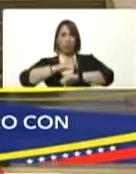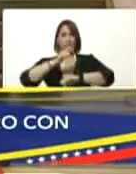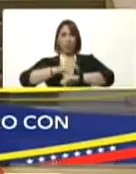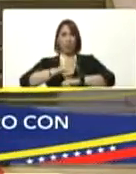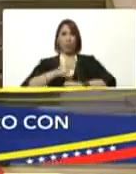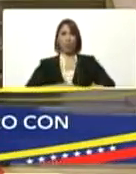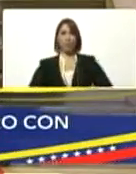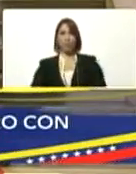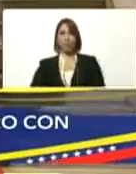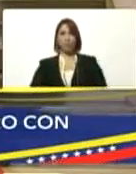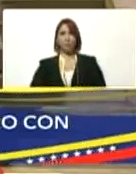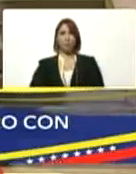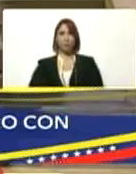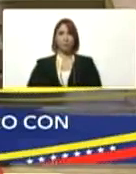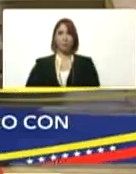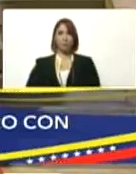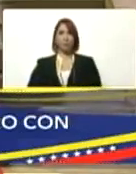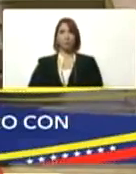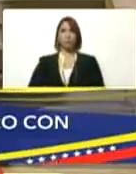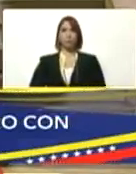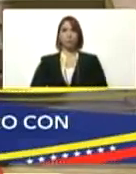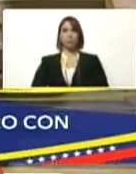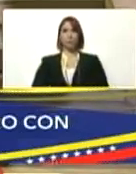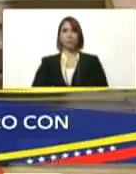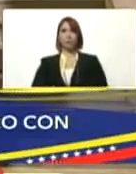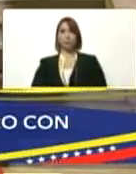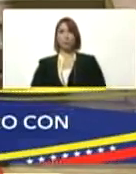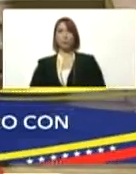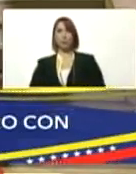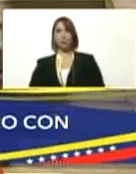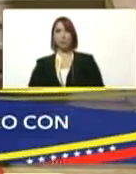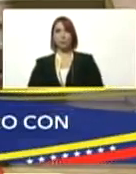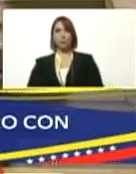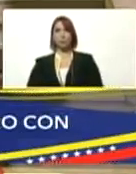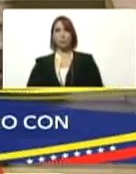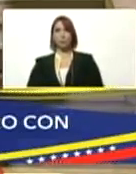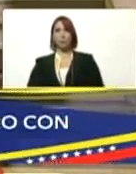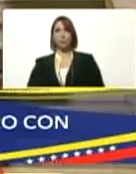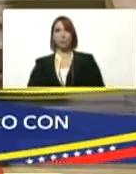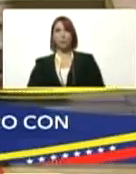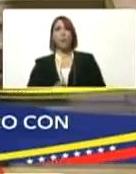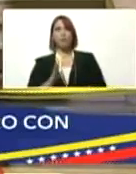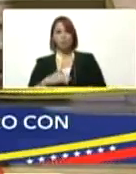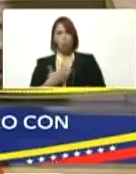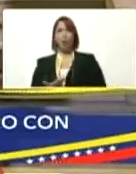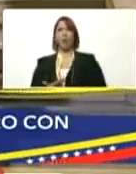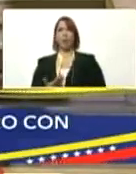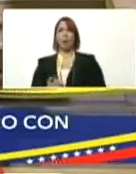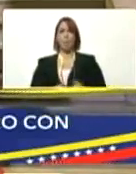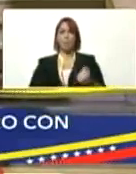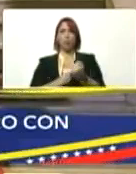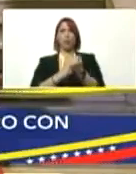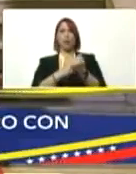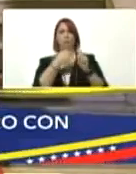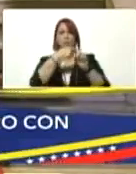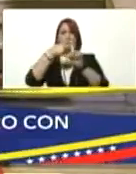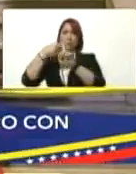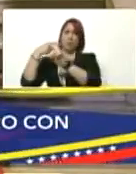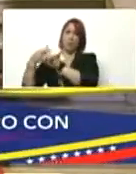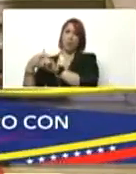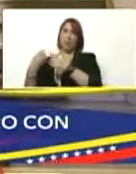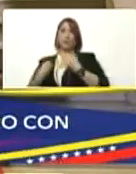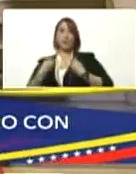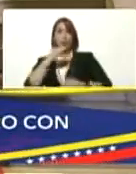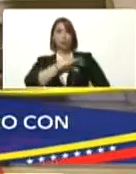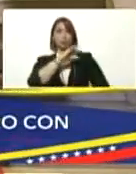época, y permita impactar positivamente la vida social, la